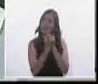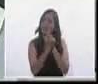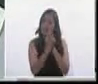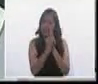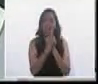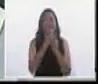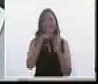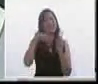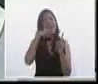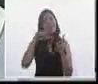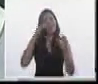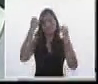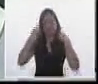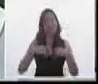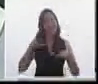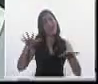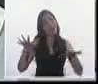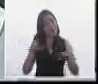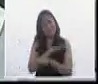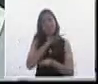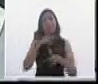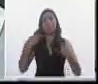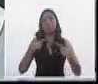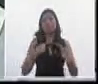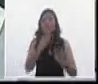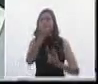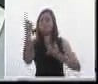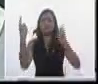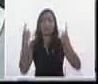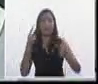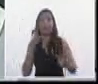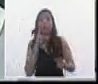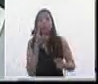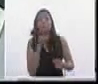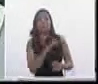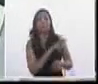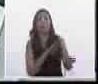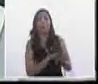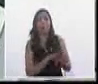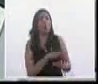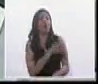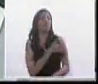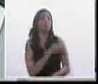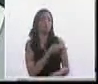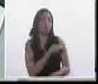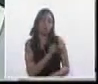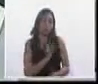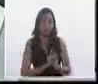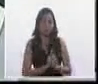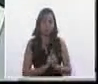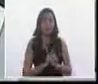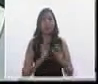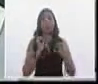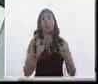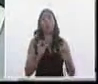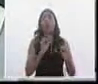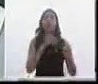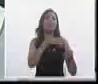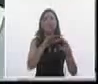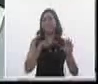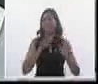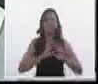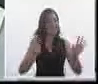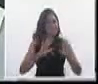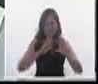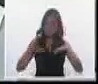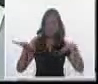a Esa esa parte de verlos como Pobrecitos y y pues que